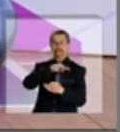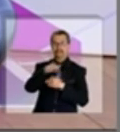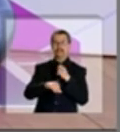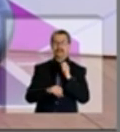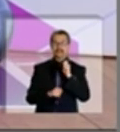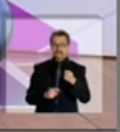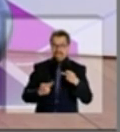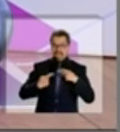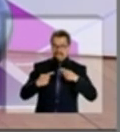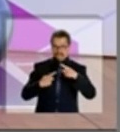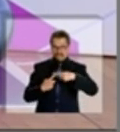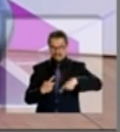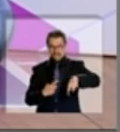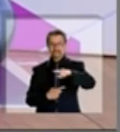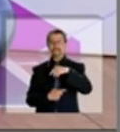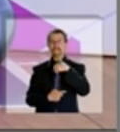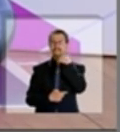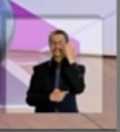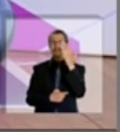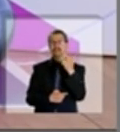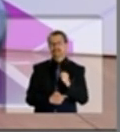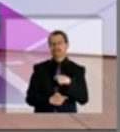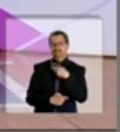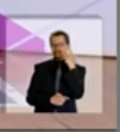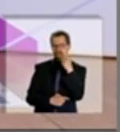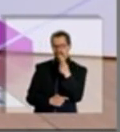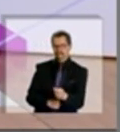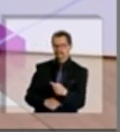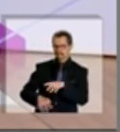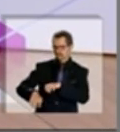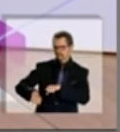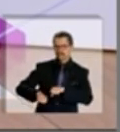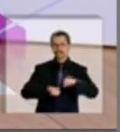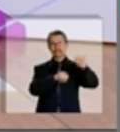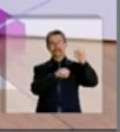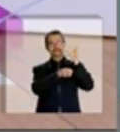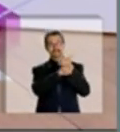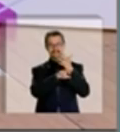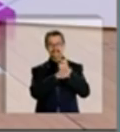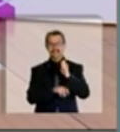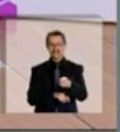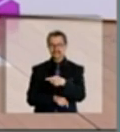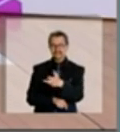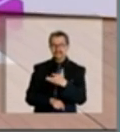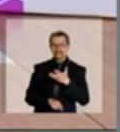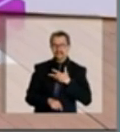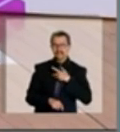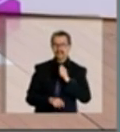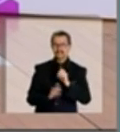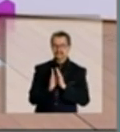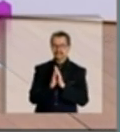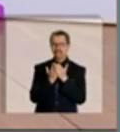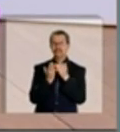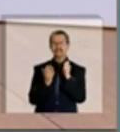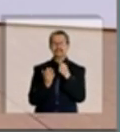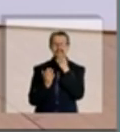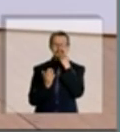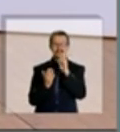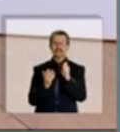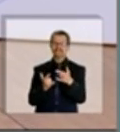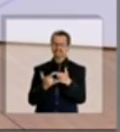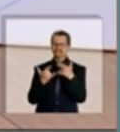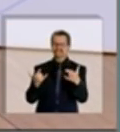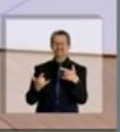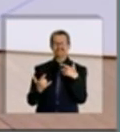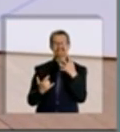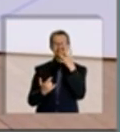es. Y entonces se lo recortó, ¿no? O sea, también esas cosas como de niños en estos candidatos, ¿no? Lo de, por ejemplo, cuando